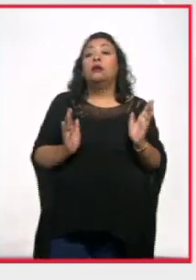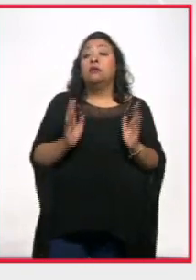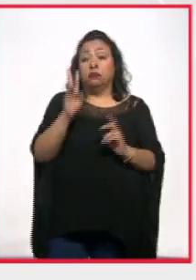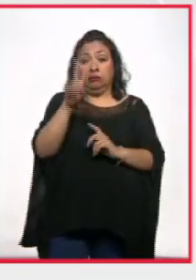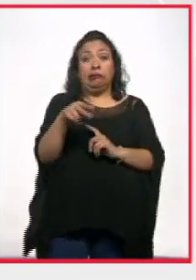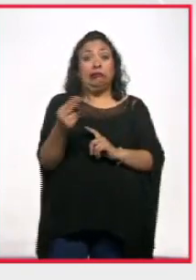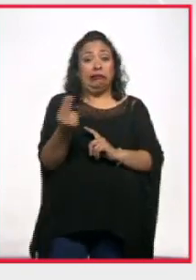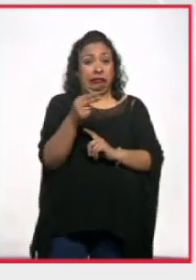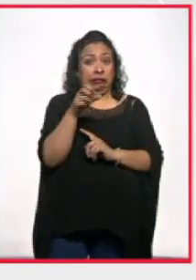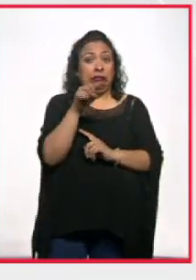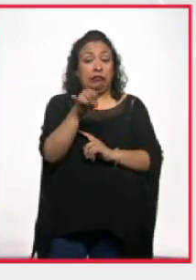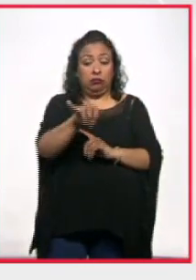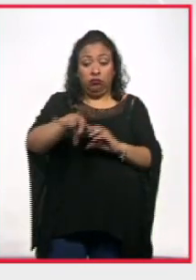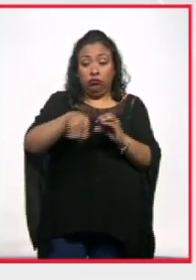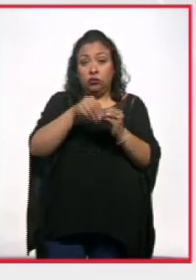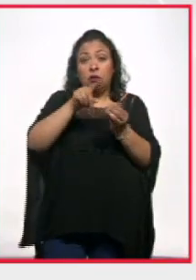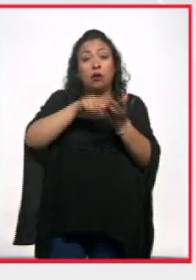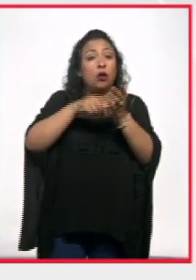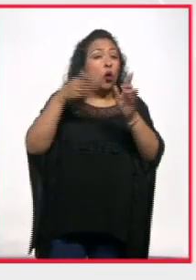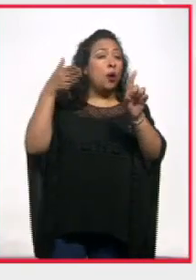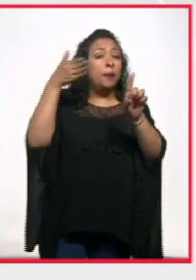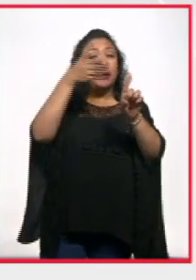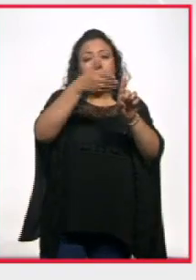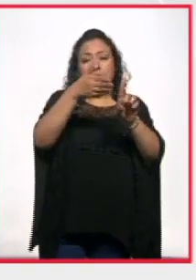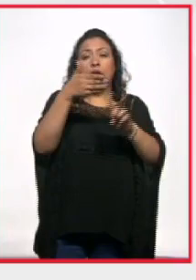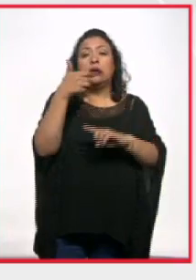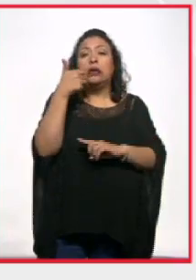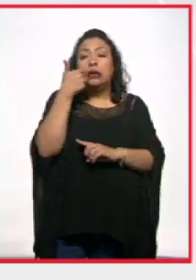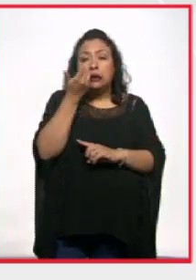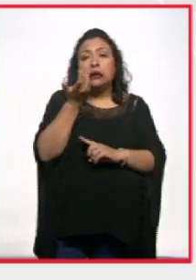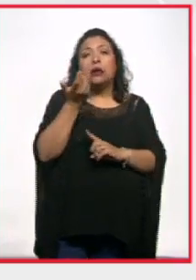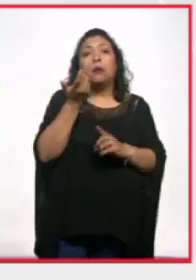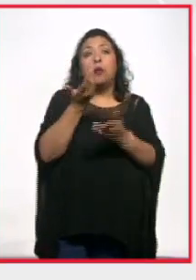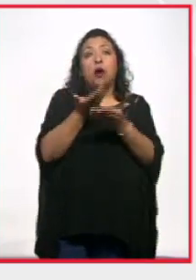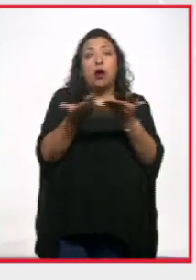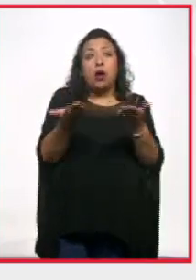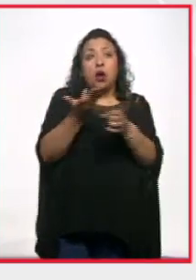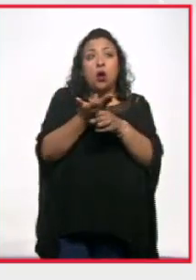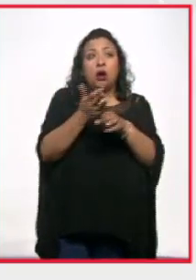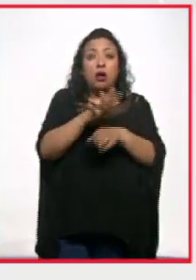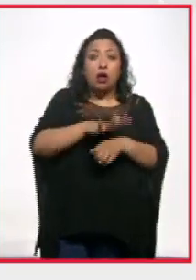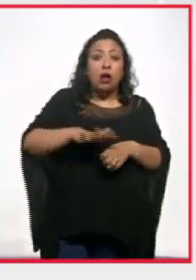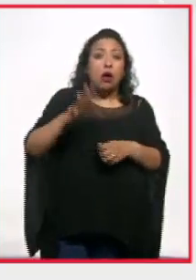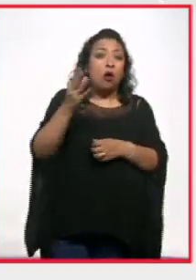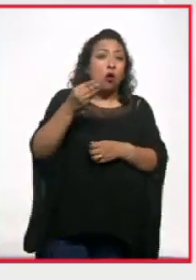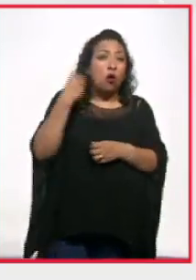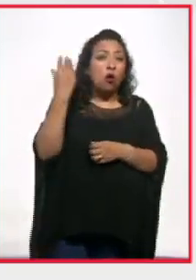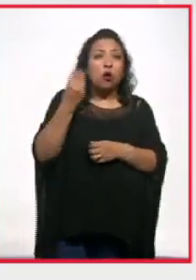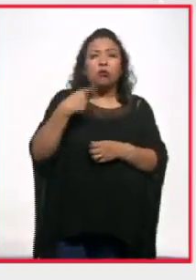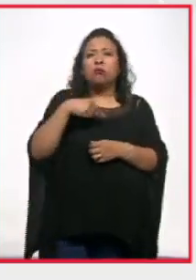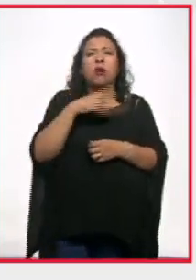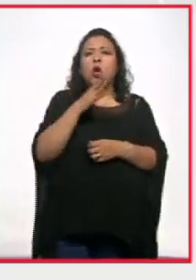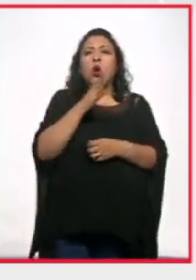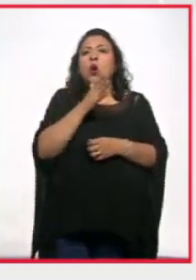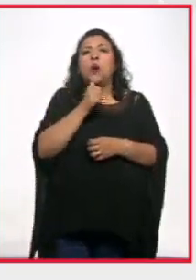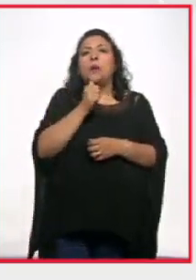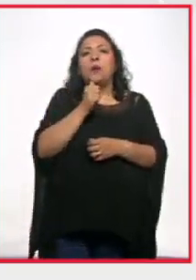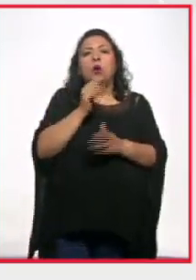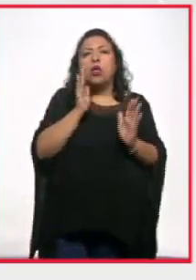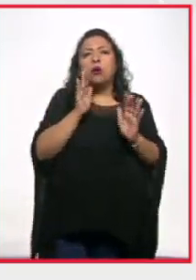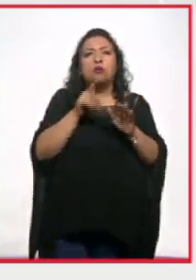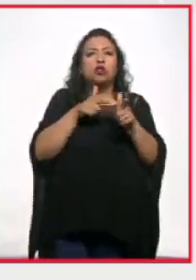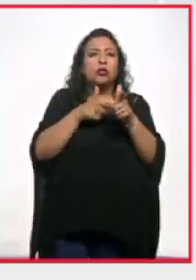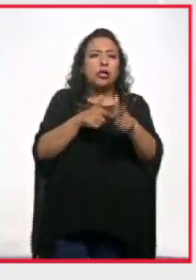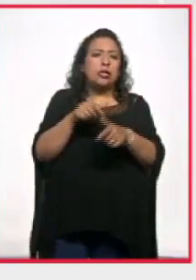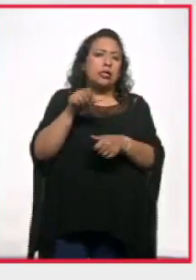muy necesario, y era parte de los objetivos que buscamos abriendo este espacio, que no podemos mantener en el